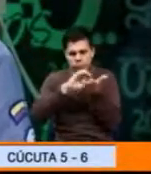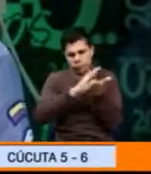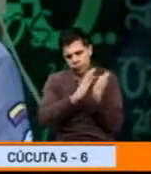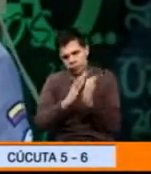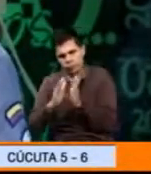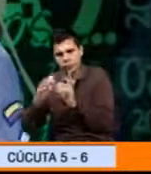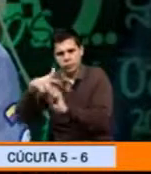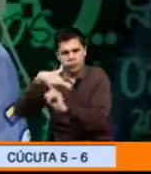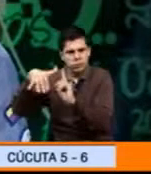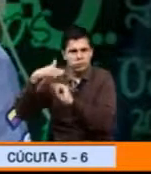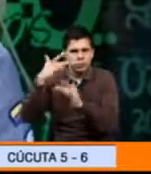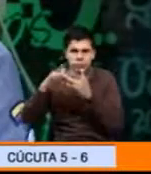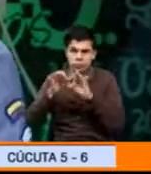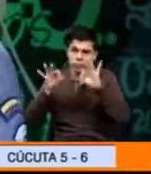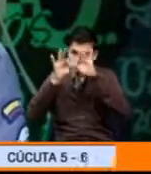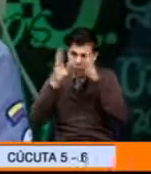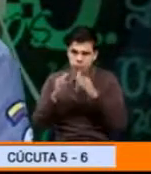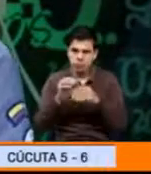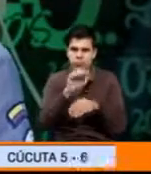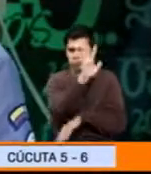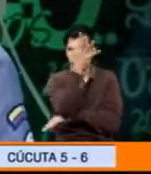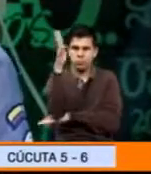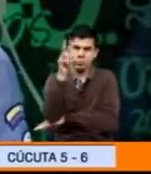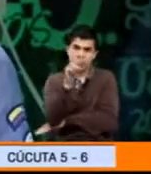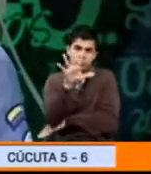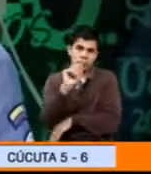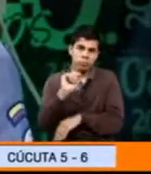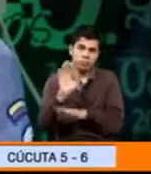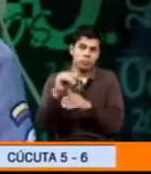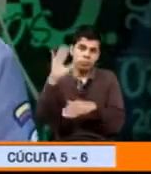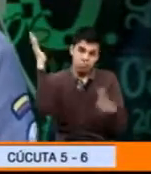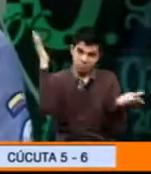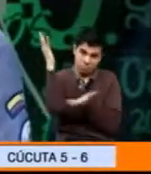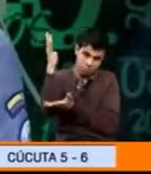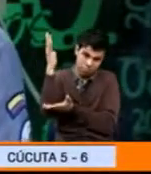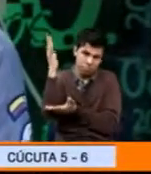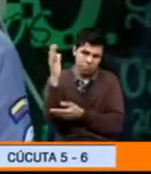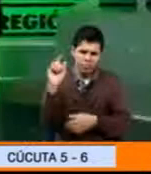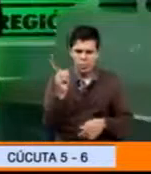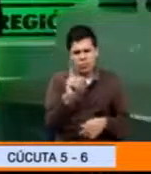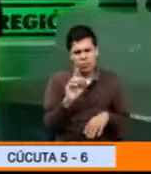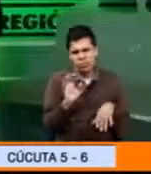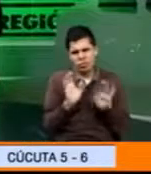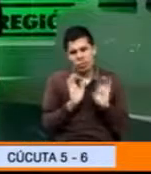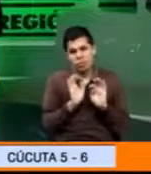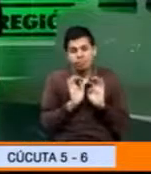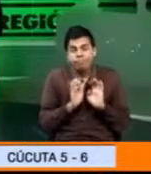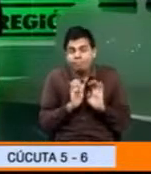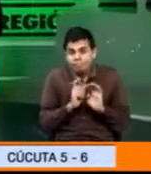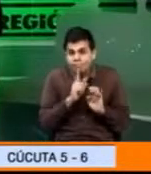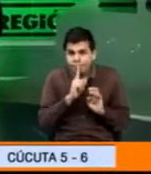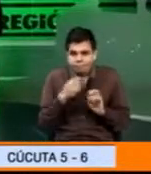Entonces es importante que los tengamos en cuenta. Esos 25 árboles son importantes, yo no digo que los talen, yo digo pues que el desarrollo, tenemos que